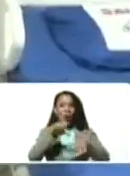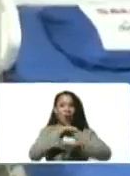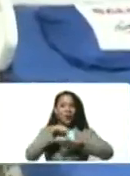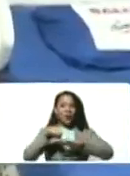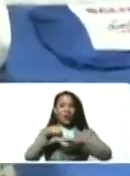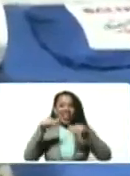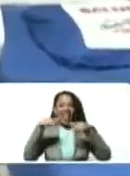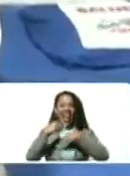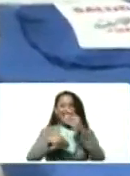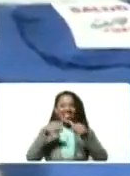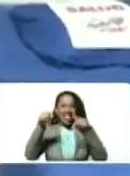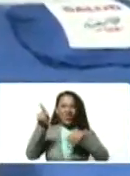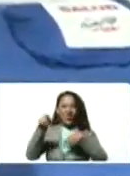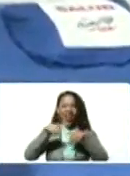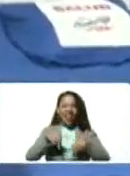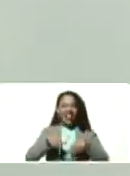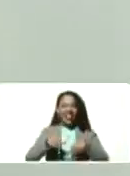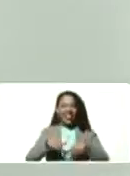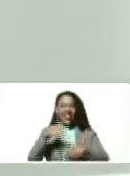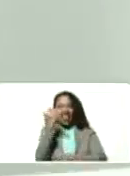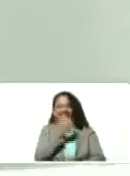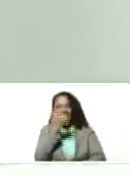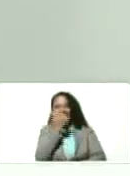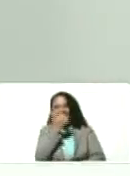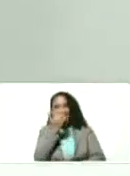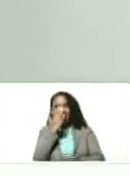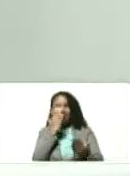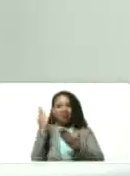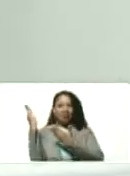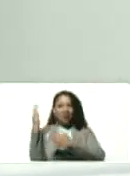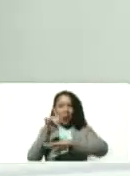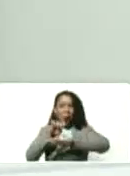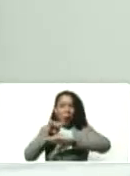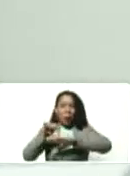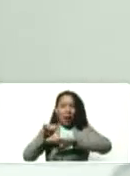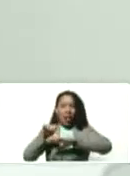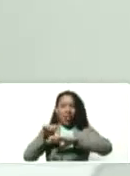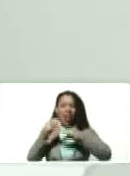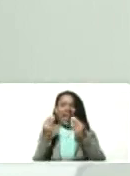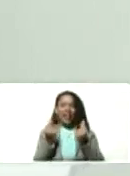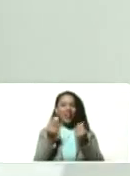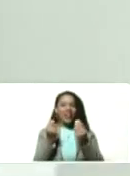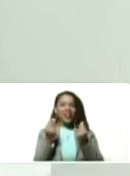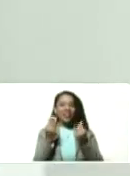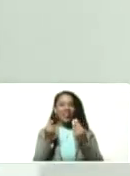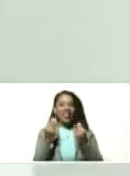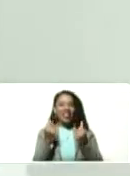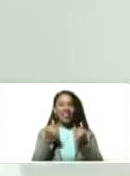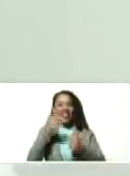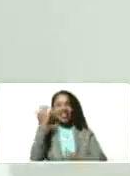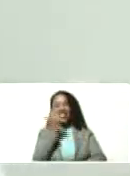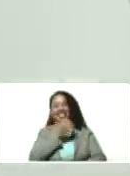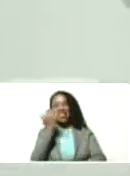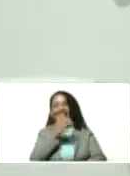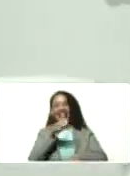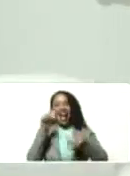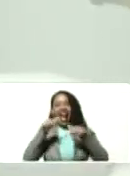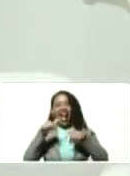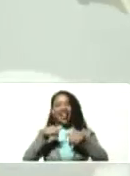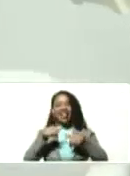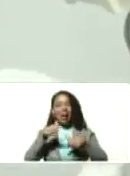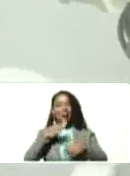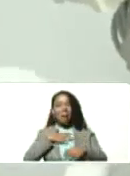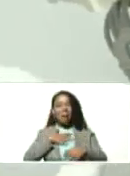por aquí? ¿Ah? ¿Ah? Operando la economía. ¿Ah? Bueno, aquí está. ¿Qué me